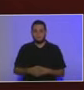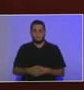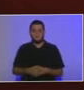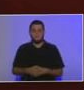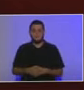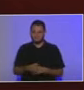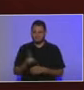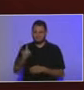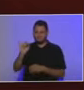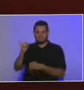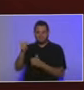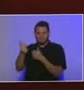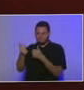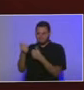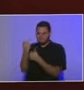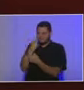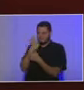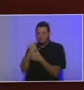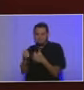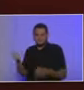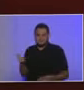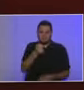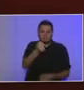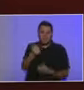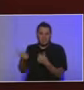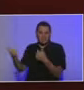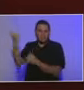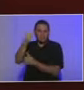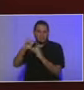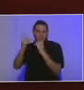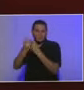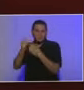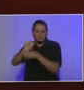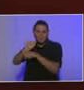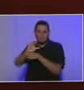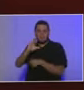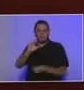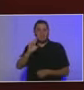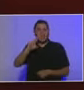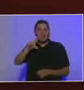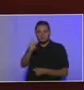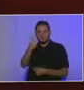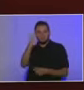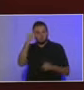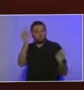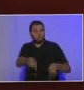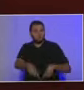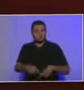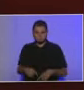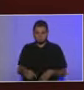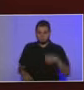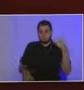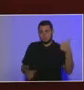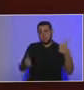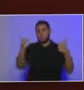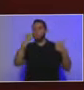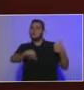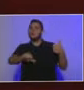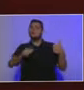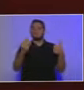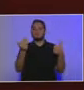designación de Carlos Rivera Santiago como secretario del Trabajo? Las opciones las tiene en pantalla, si lo favorece o no lo favorece.